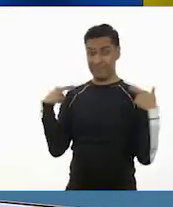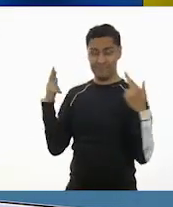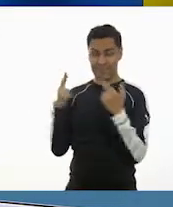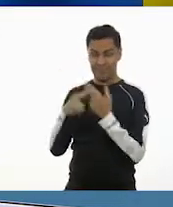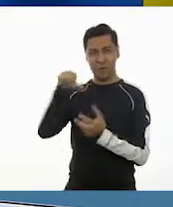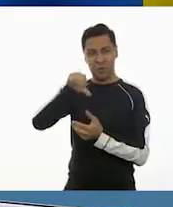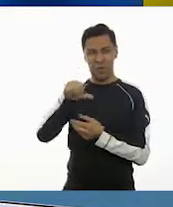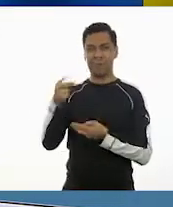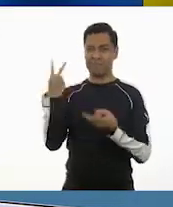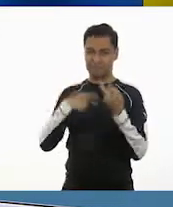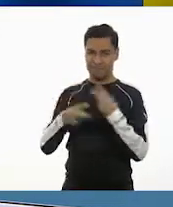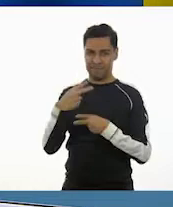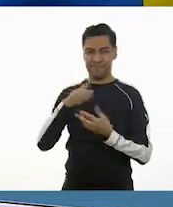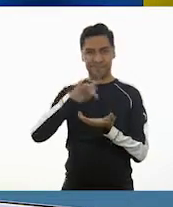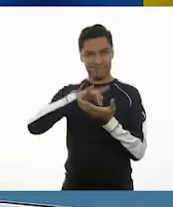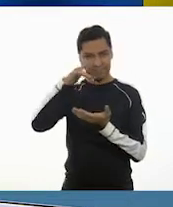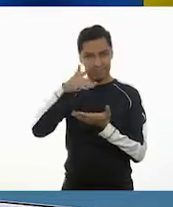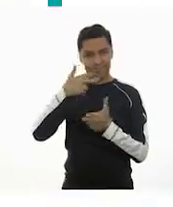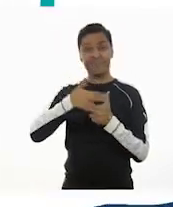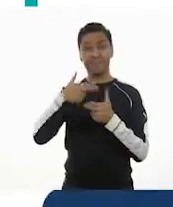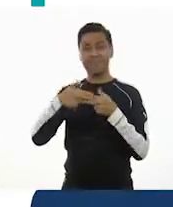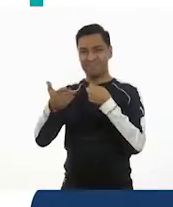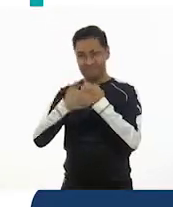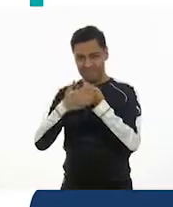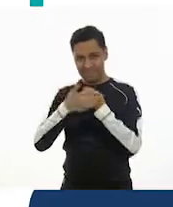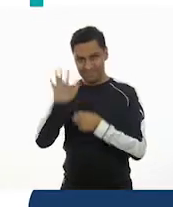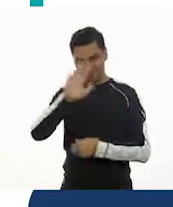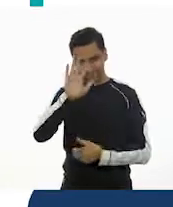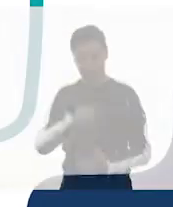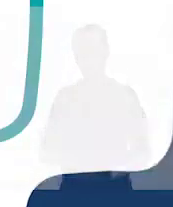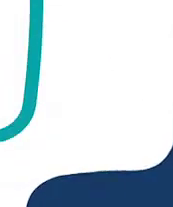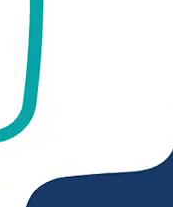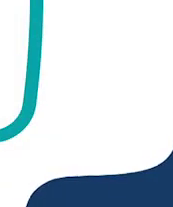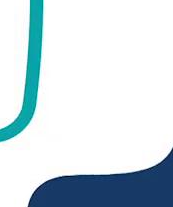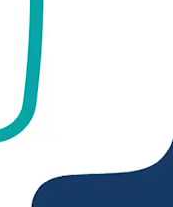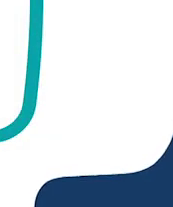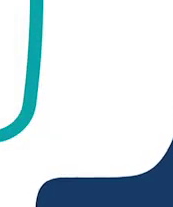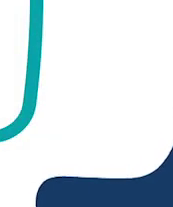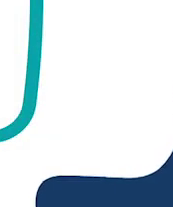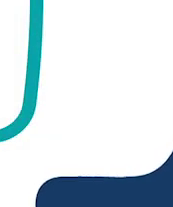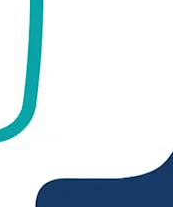acompañaron el día de hoy. Hasta la próxima. A continuación,